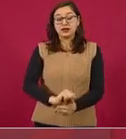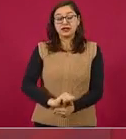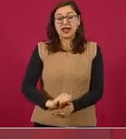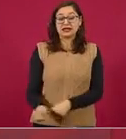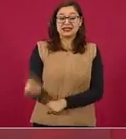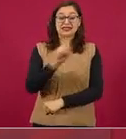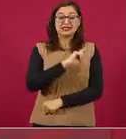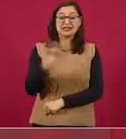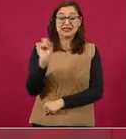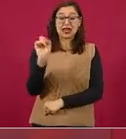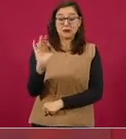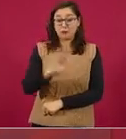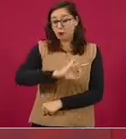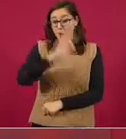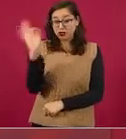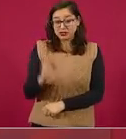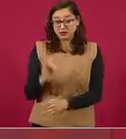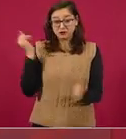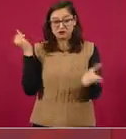Por eso no aumenta.